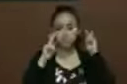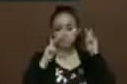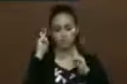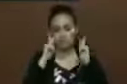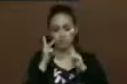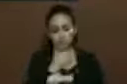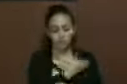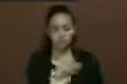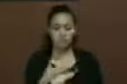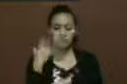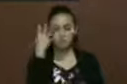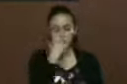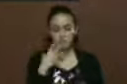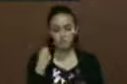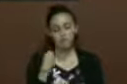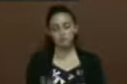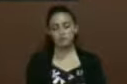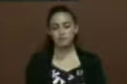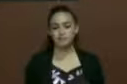humano, muy bonito.